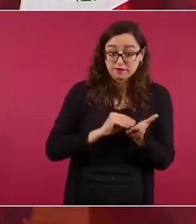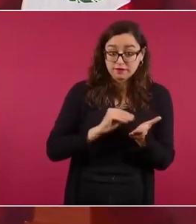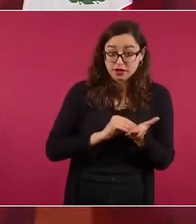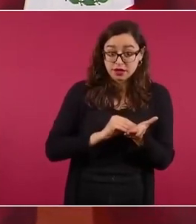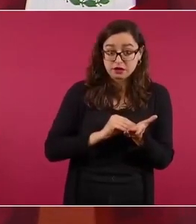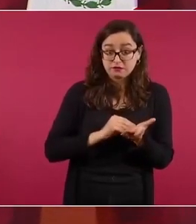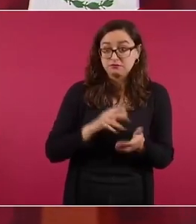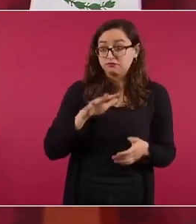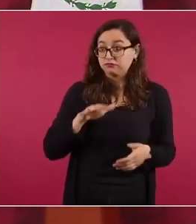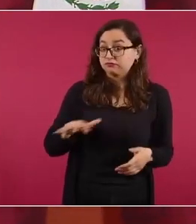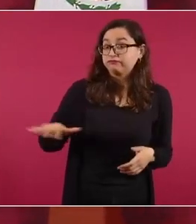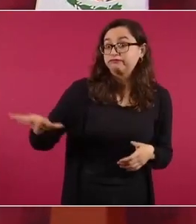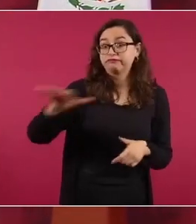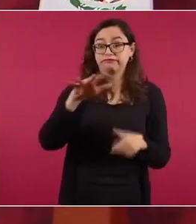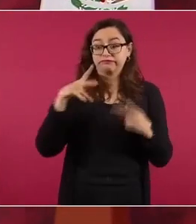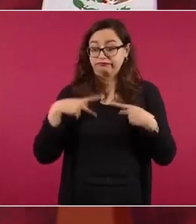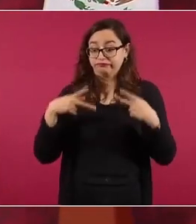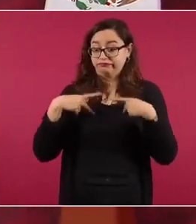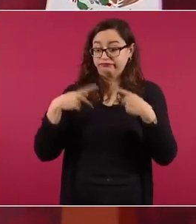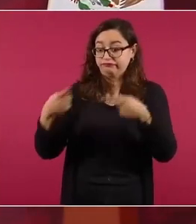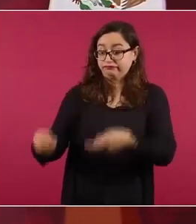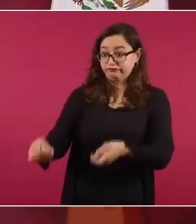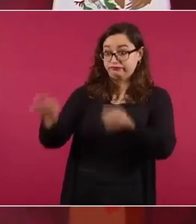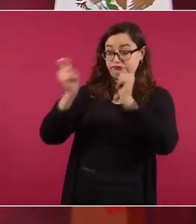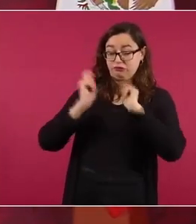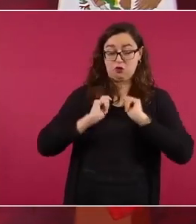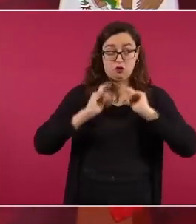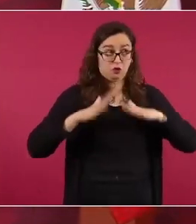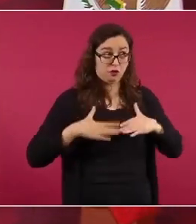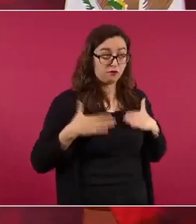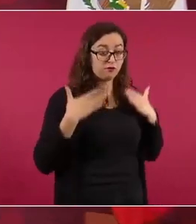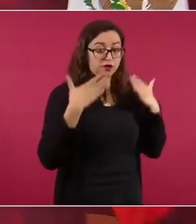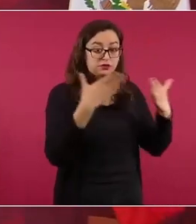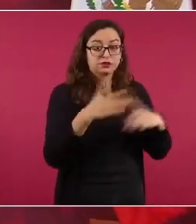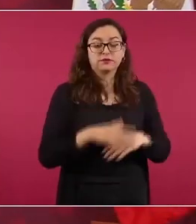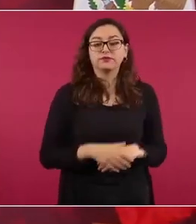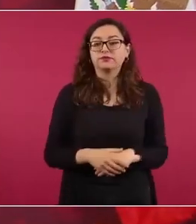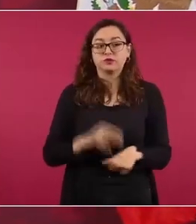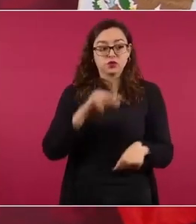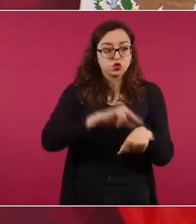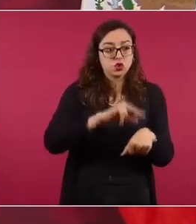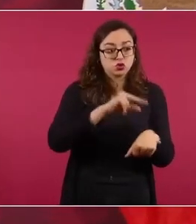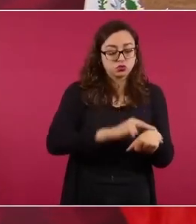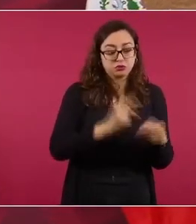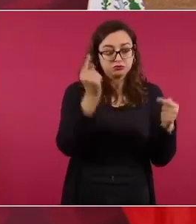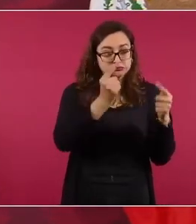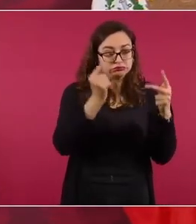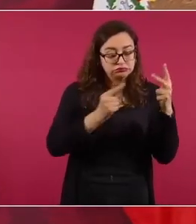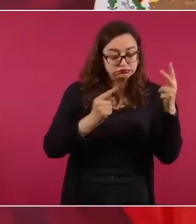que me dio el pueblo como presidente, le tengo que hacer caso a los médicos